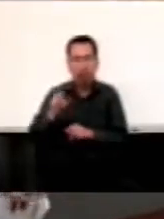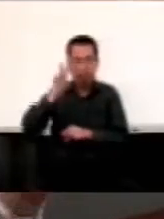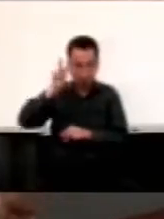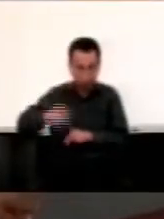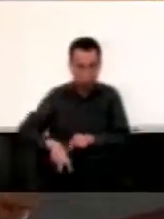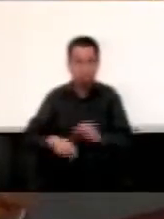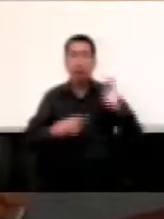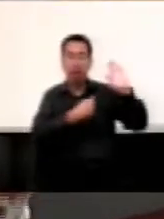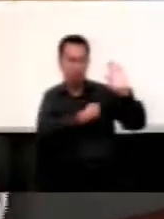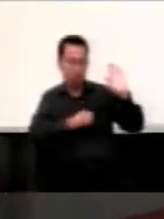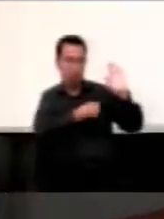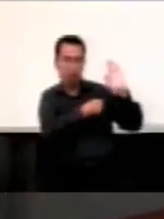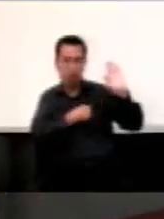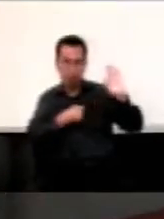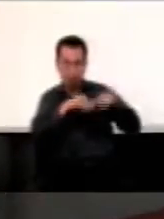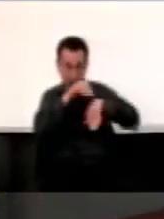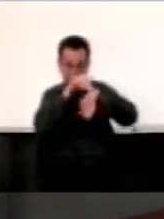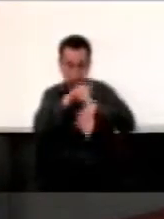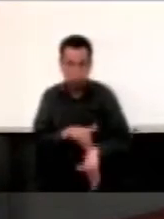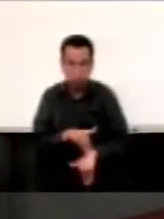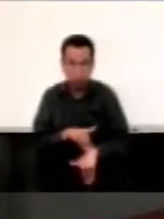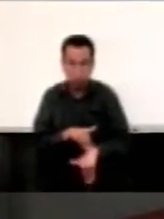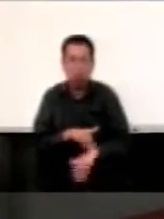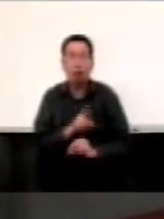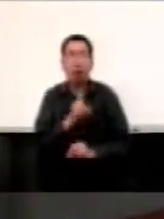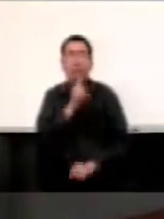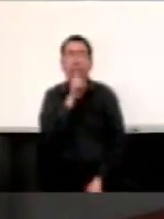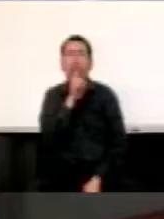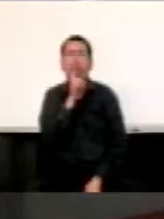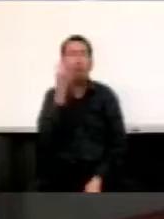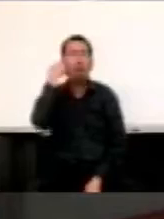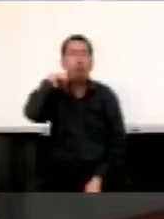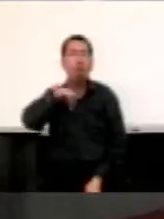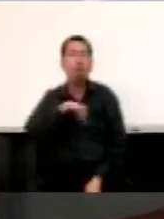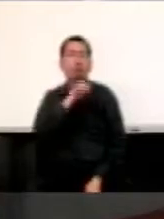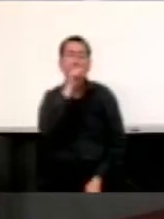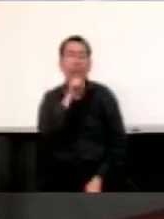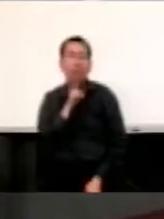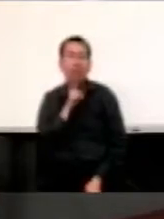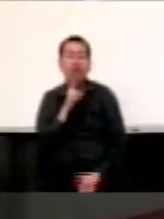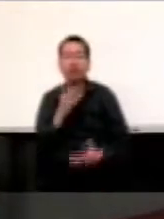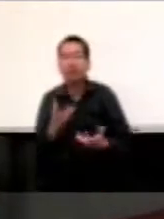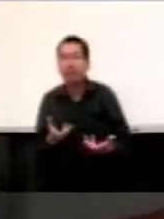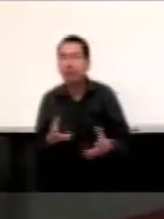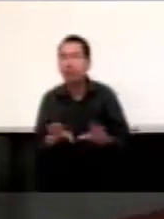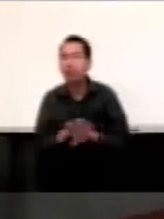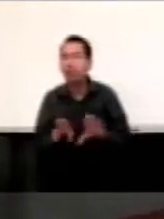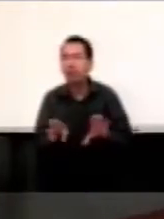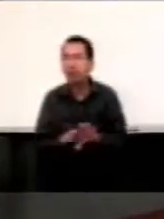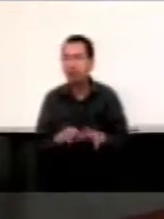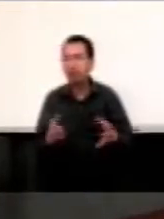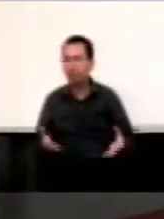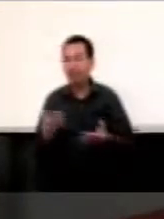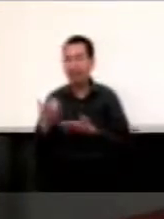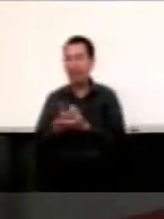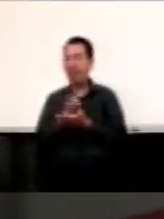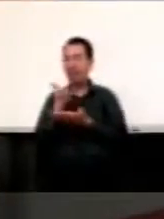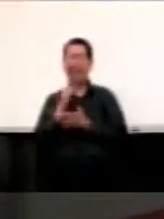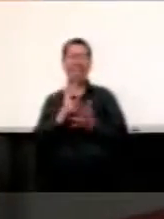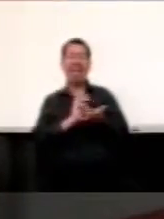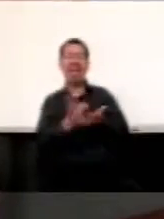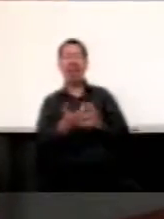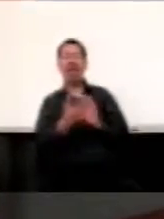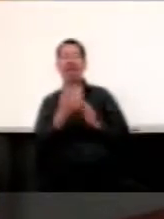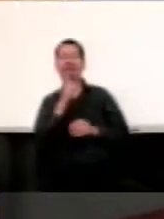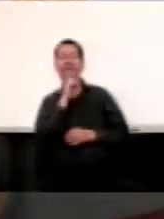prometiendo en campaña efectivamente pues está cumpliendo en acciones de gobierno. Creo que eso, aunque en este momento no sé